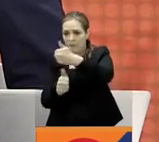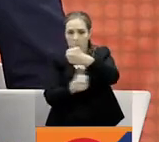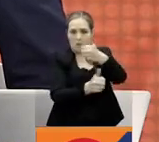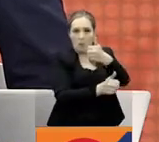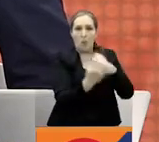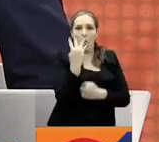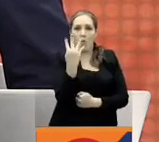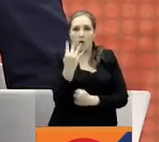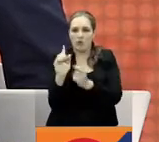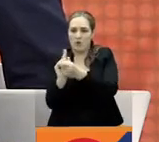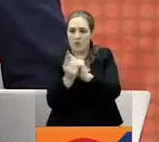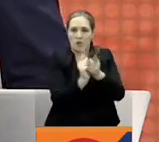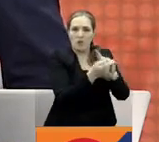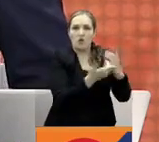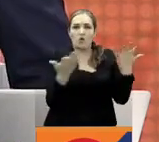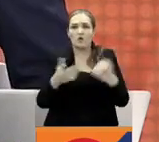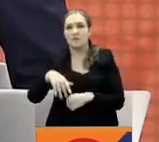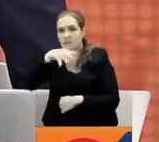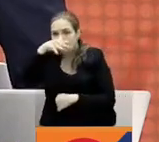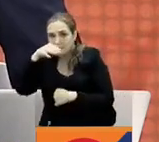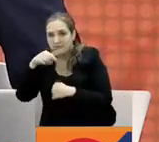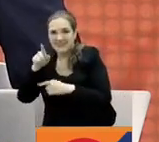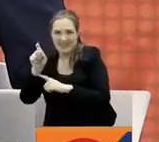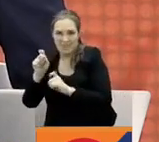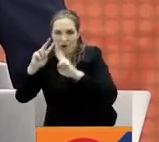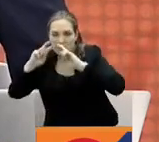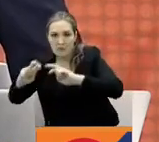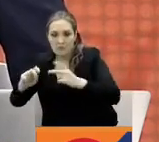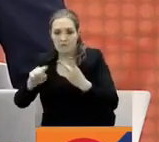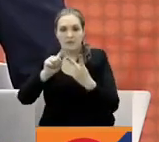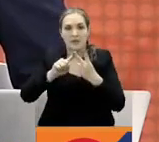en antinarcóticos, la inspección y seguridad